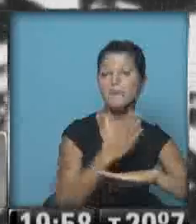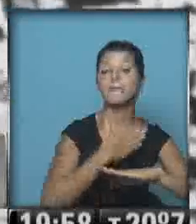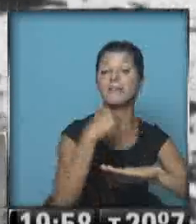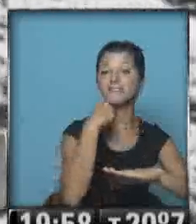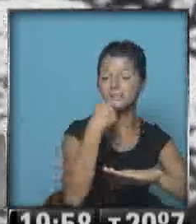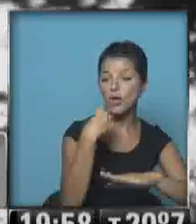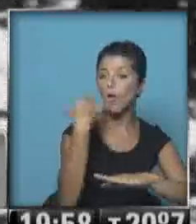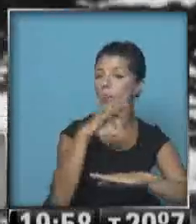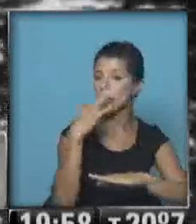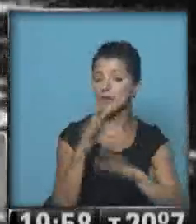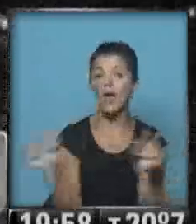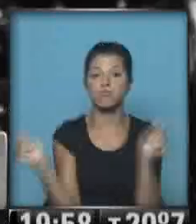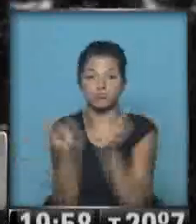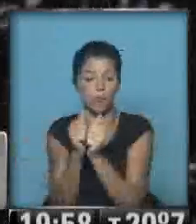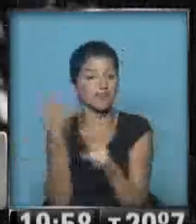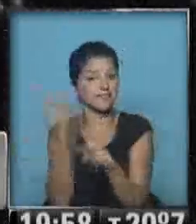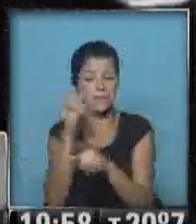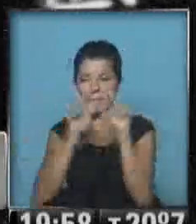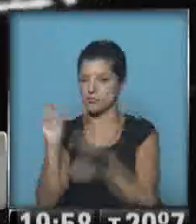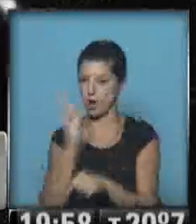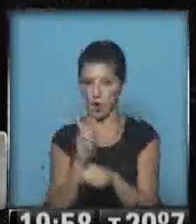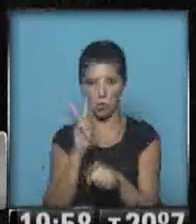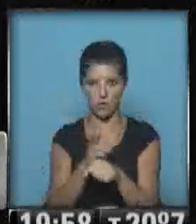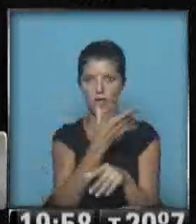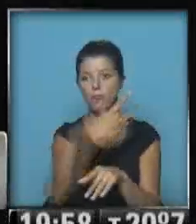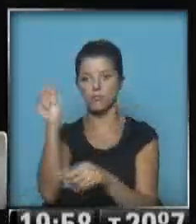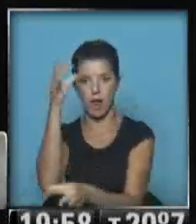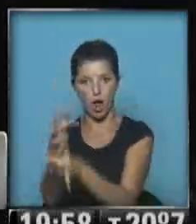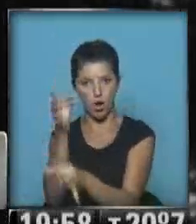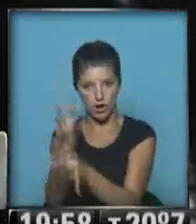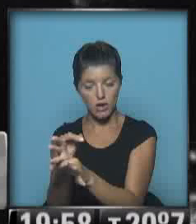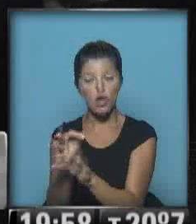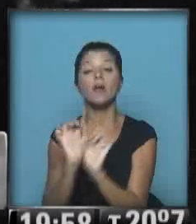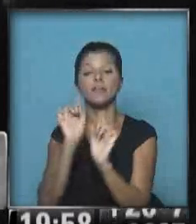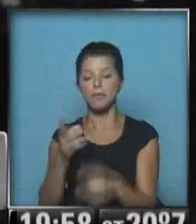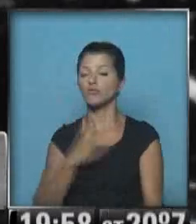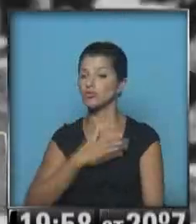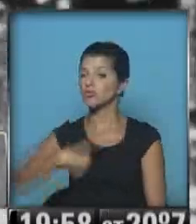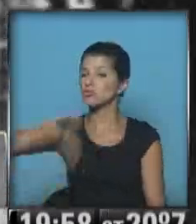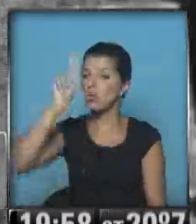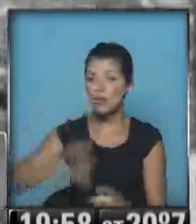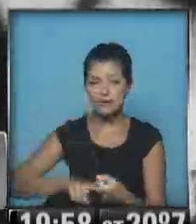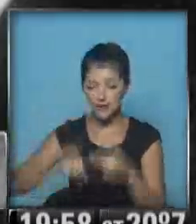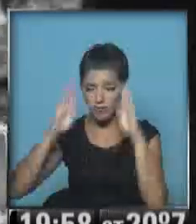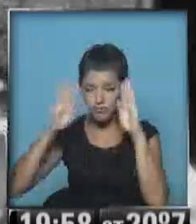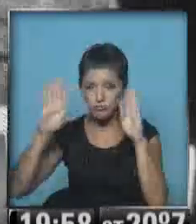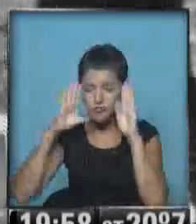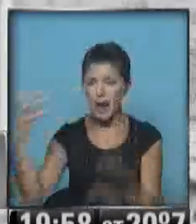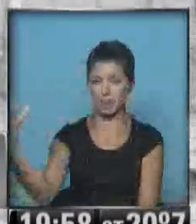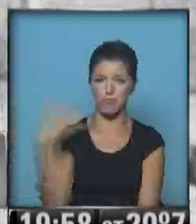tenían que ser acompañados Por guardaespaldas a la escuela y estábamos permanentemente sujetos a todo tipo de